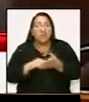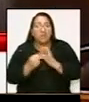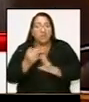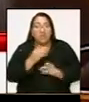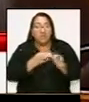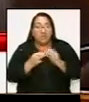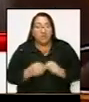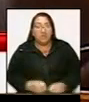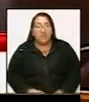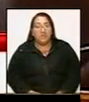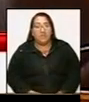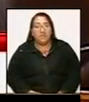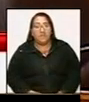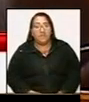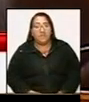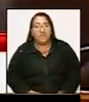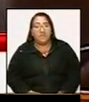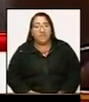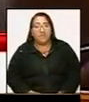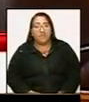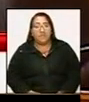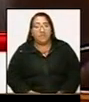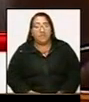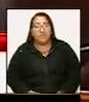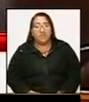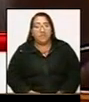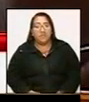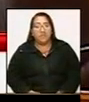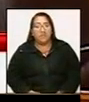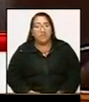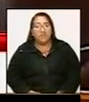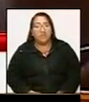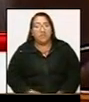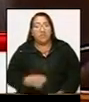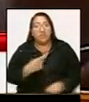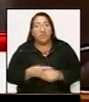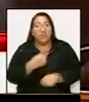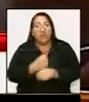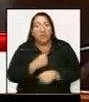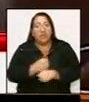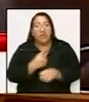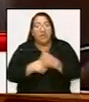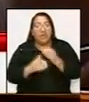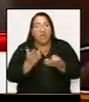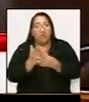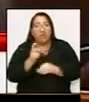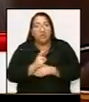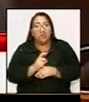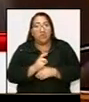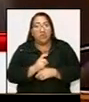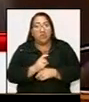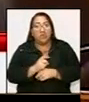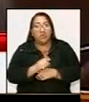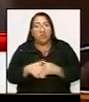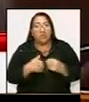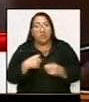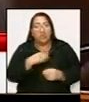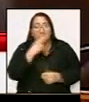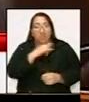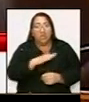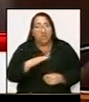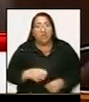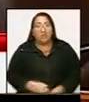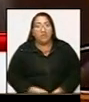señalado su insistencia y su compromiso por trabajar en la educación sexual de nuestros